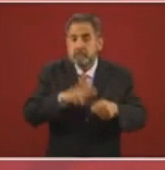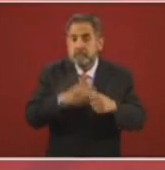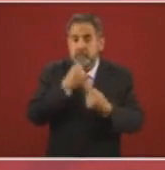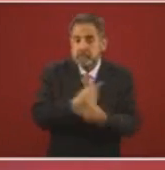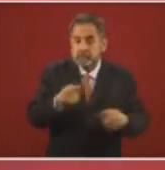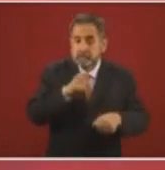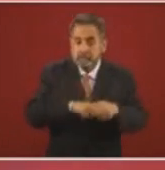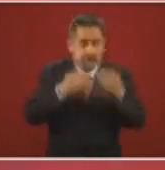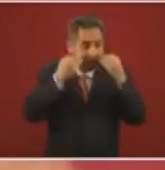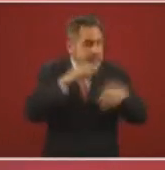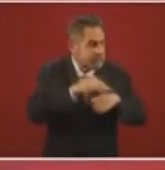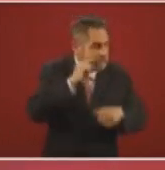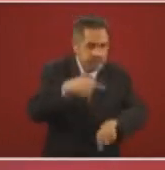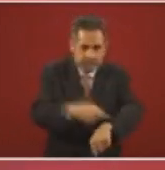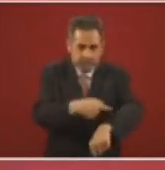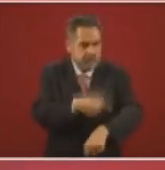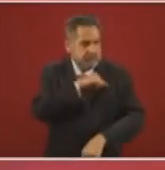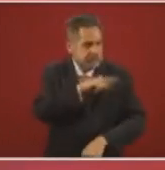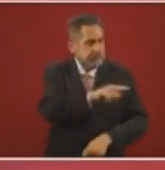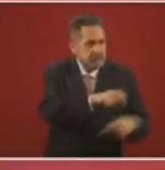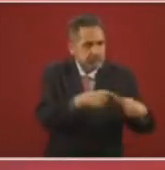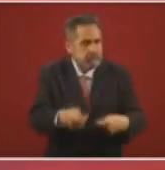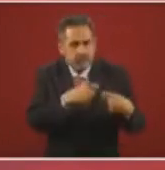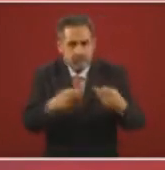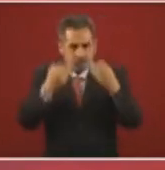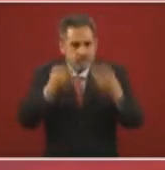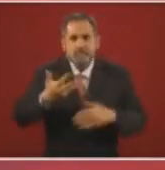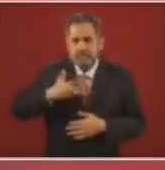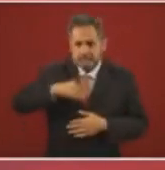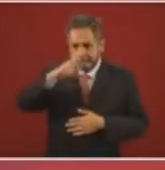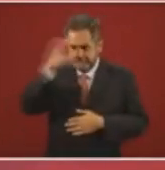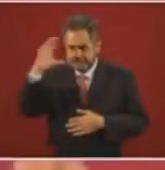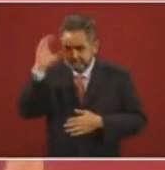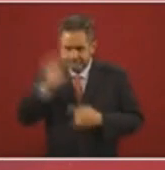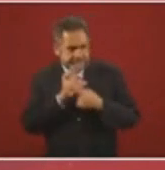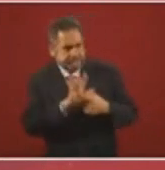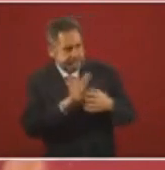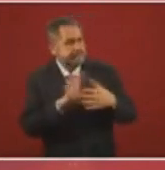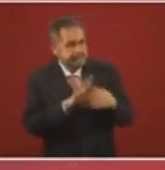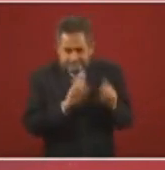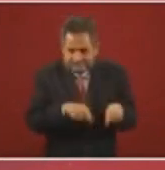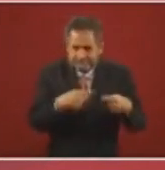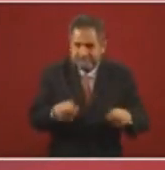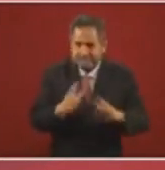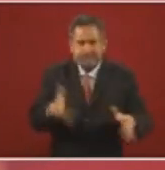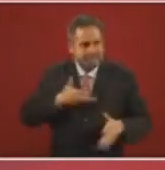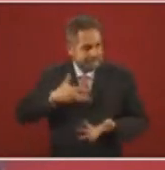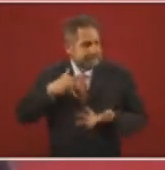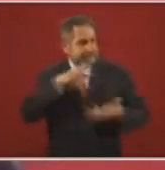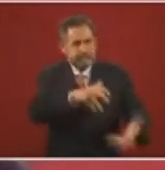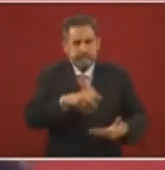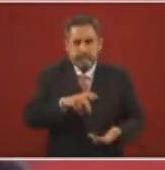gómez nos consta que allí se entregaron tenemos fotos entonces los megane están ahí ahora